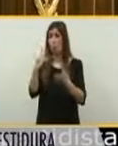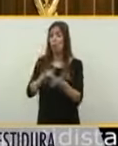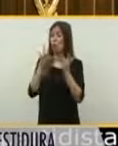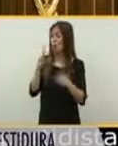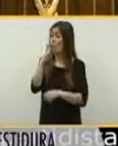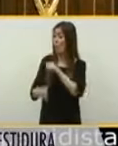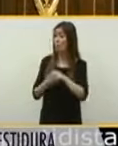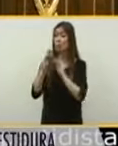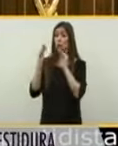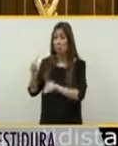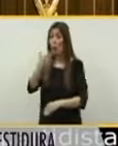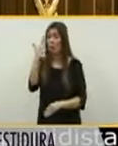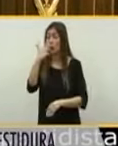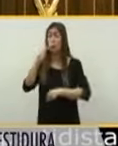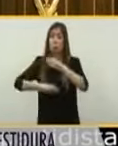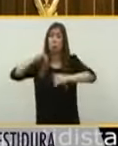4 años.